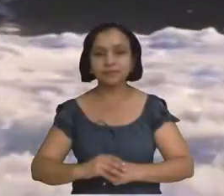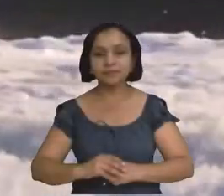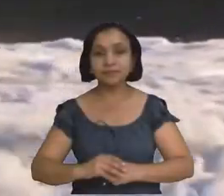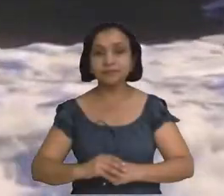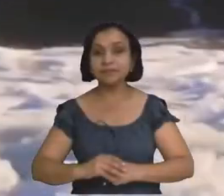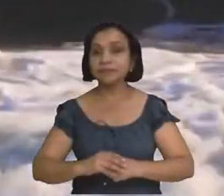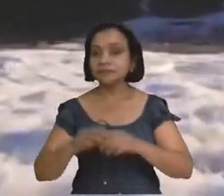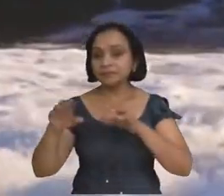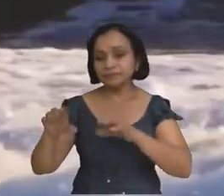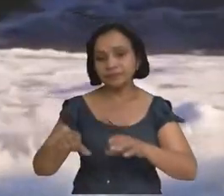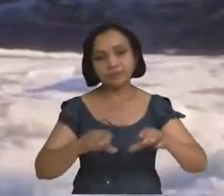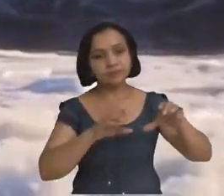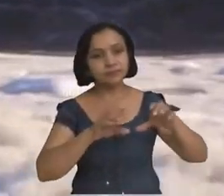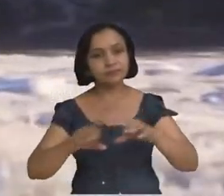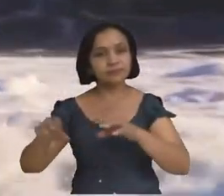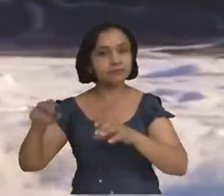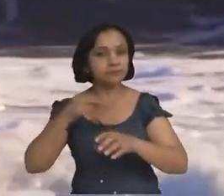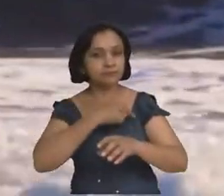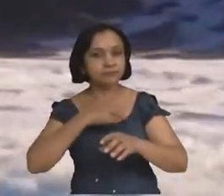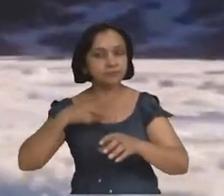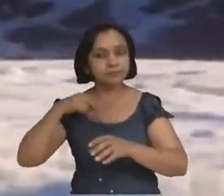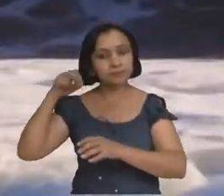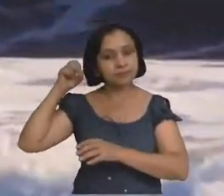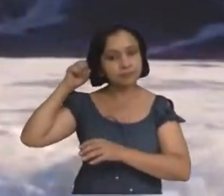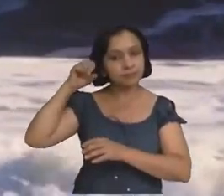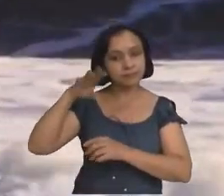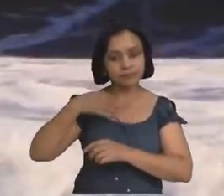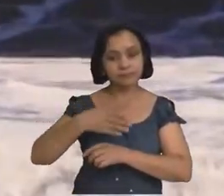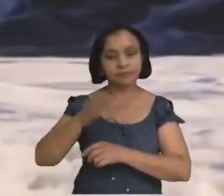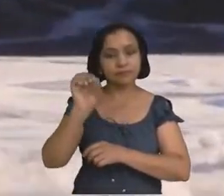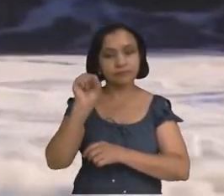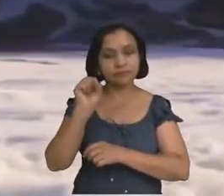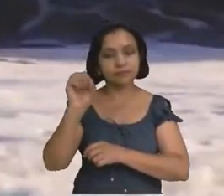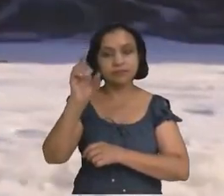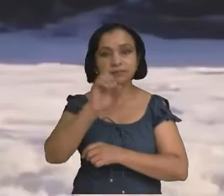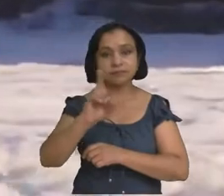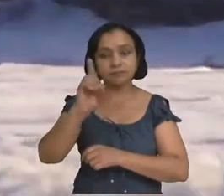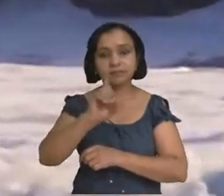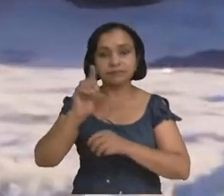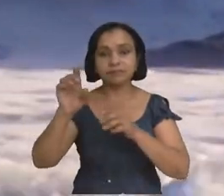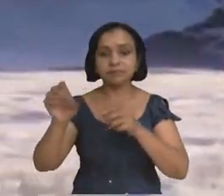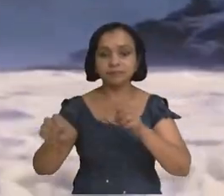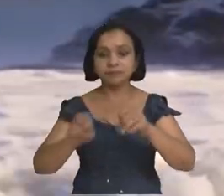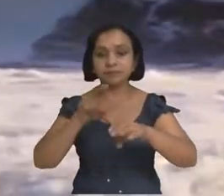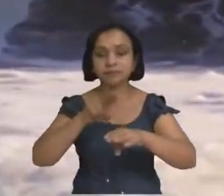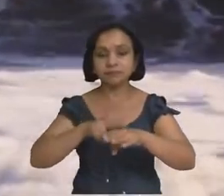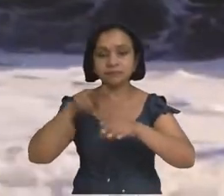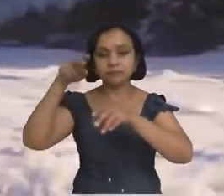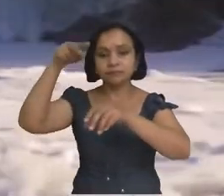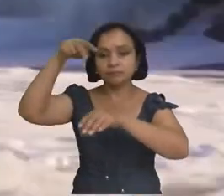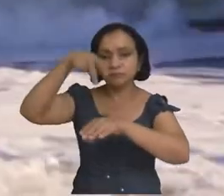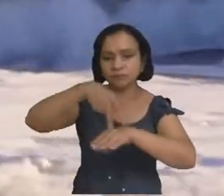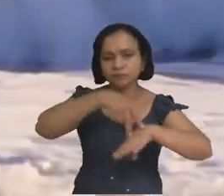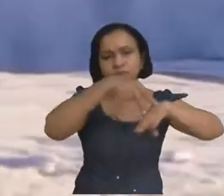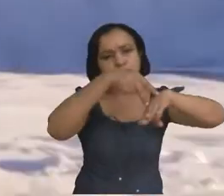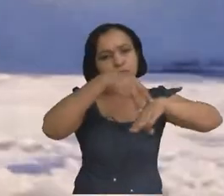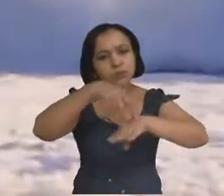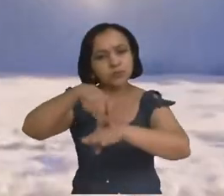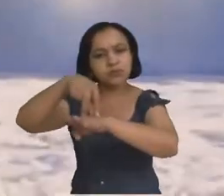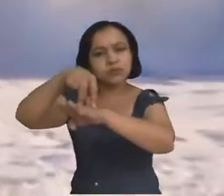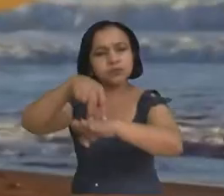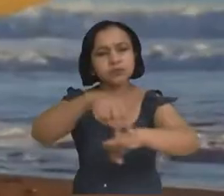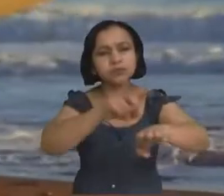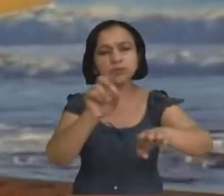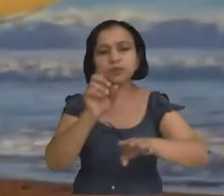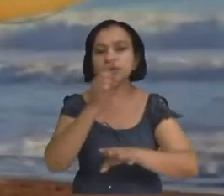Entre las actividades que desarrollará el INTUR este fin de semana está el Torneo Nacional de Surf que se realizará en el Centro Recreativo